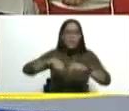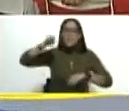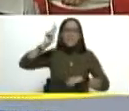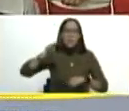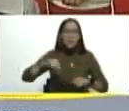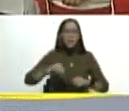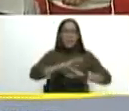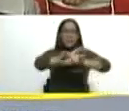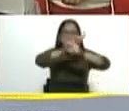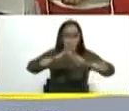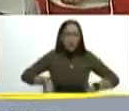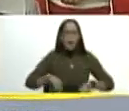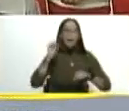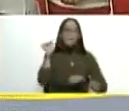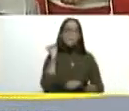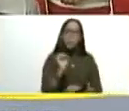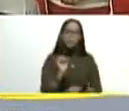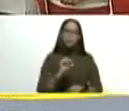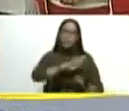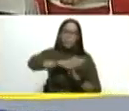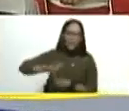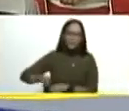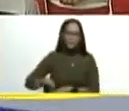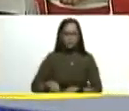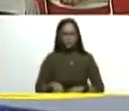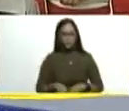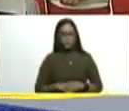jamás. Punto y aparte.